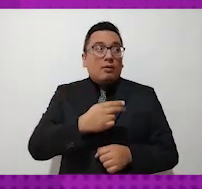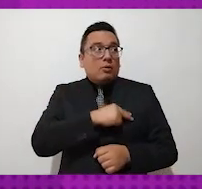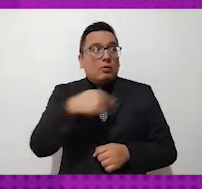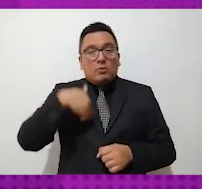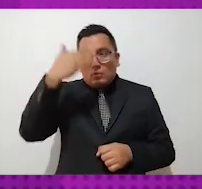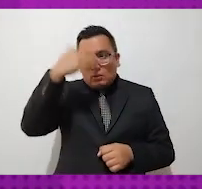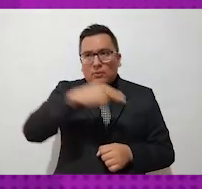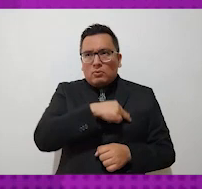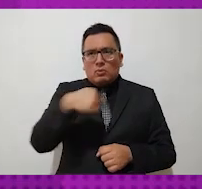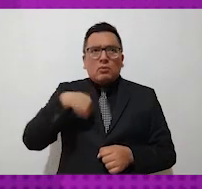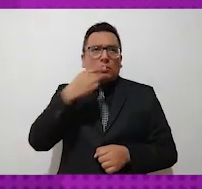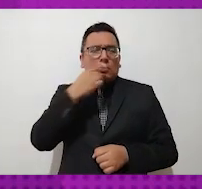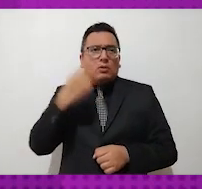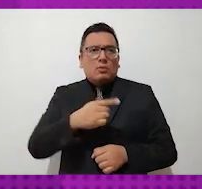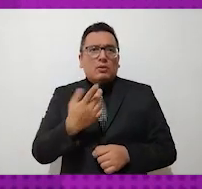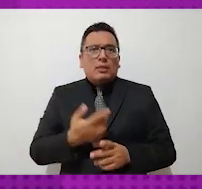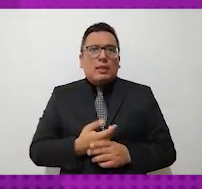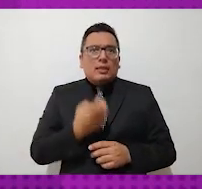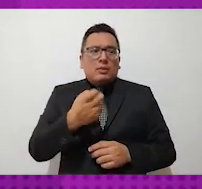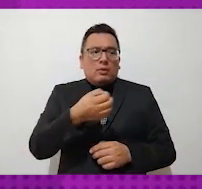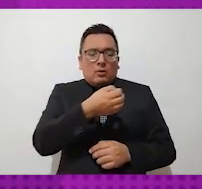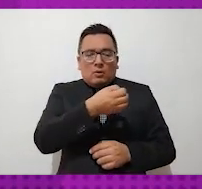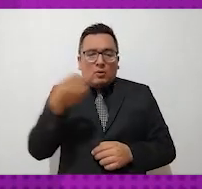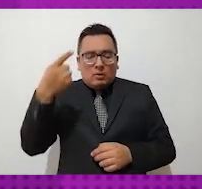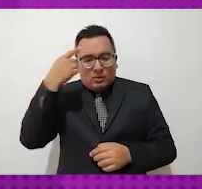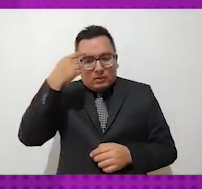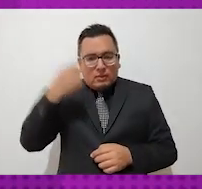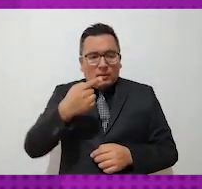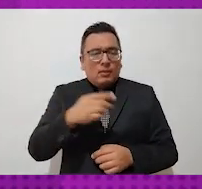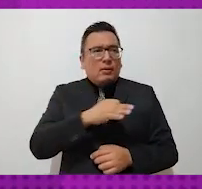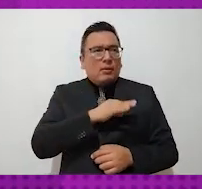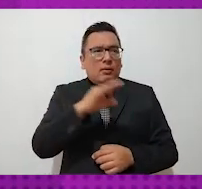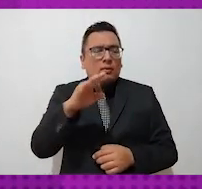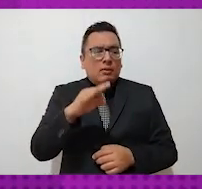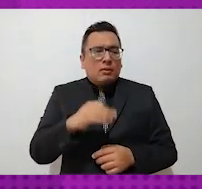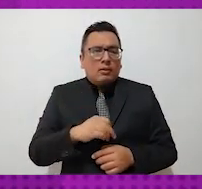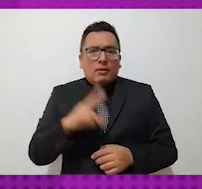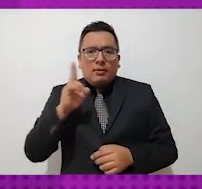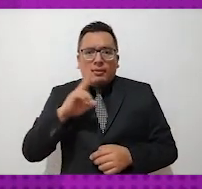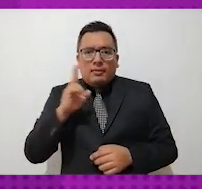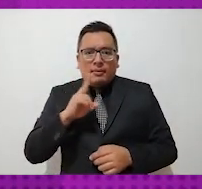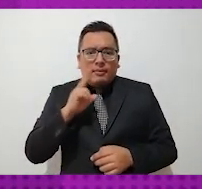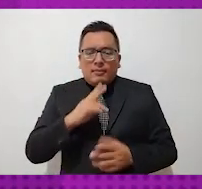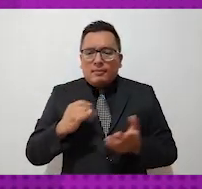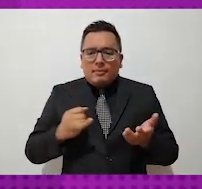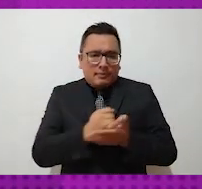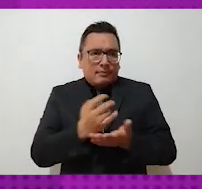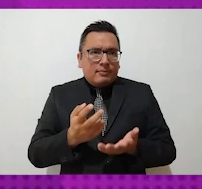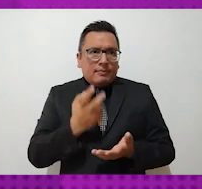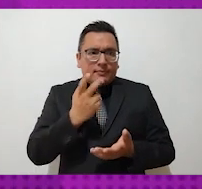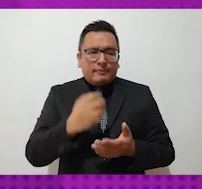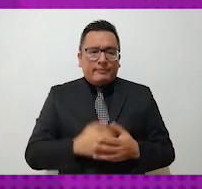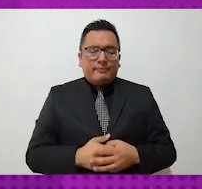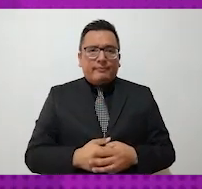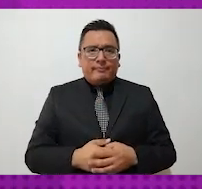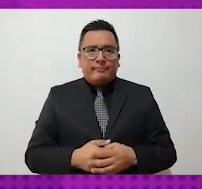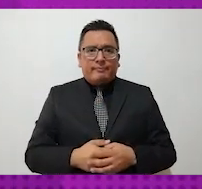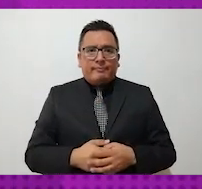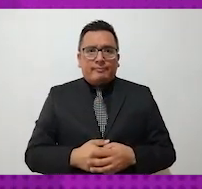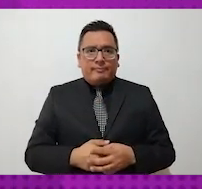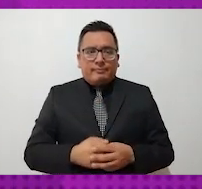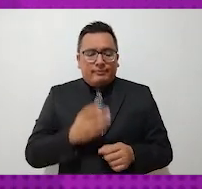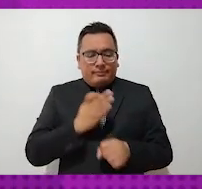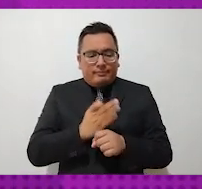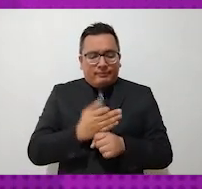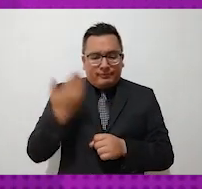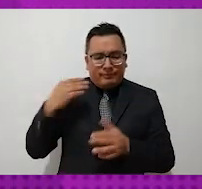que cuando ponemos una denuncia se sigue un procedimiento para poder tener una determinación en torno a ella.